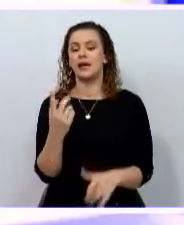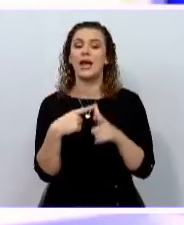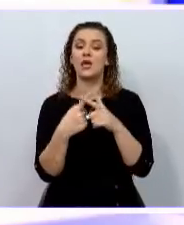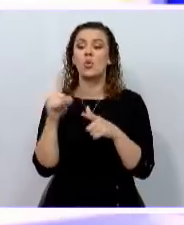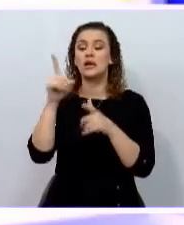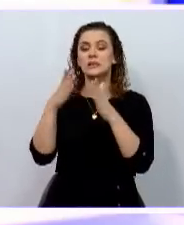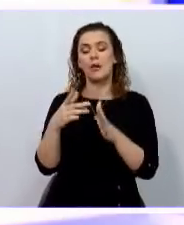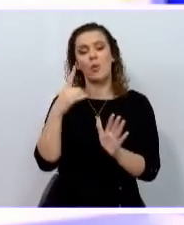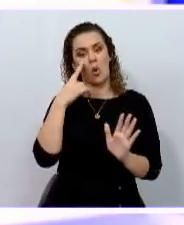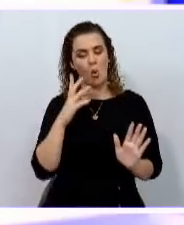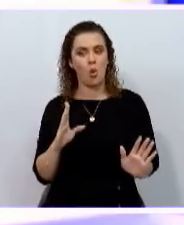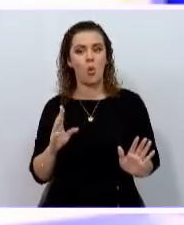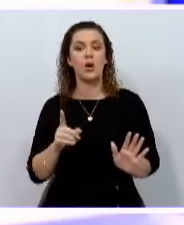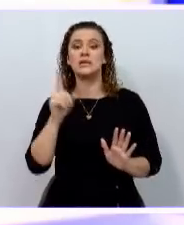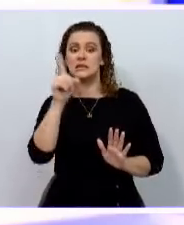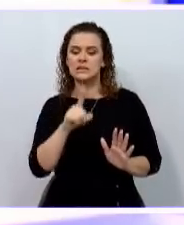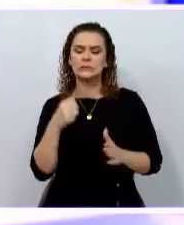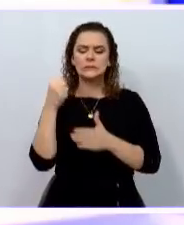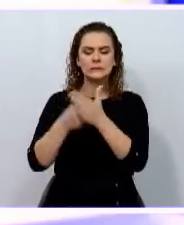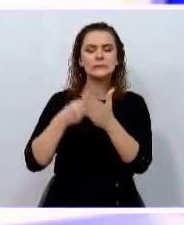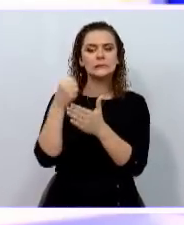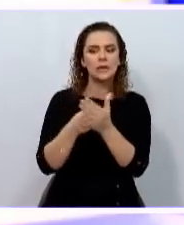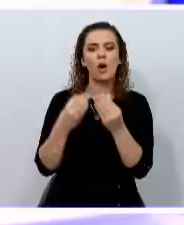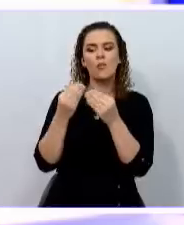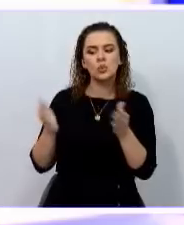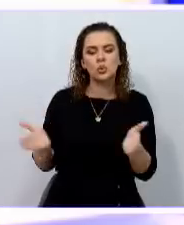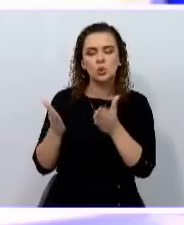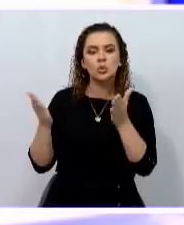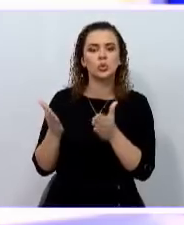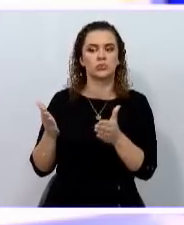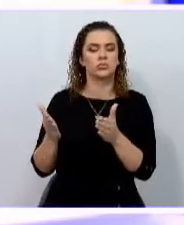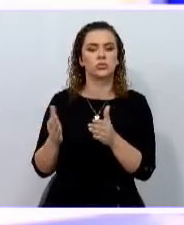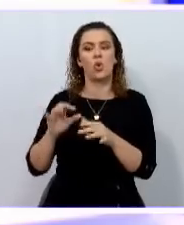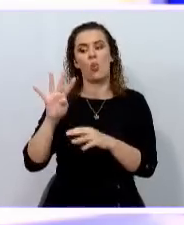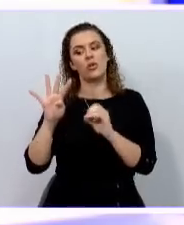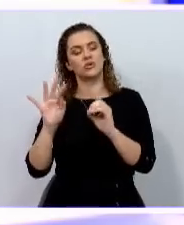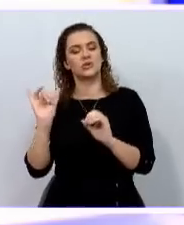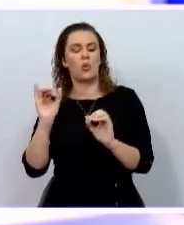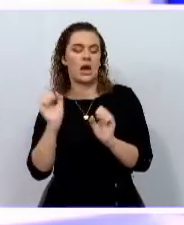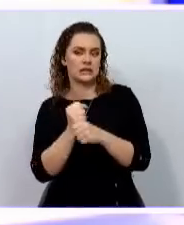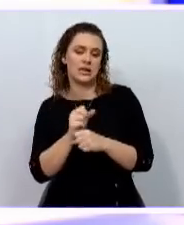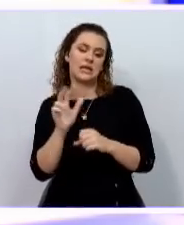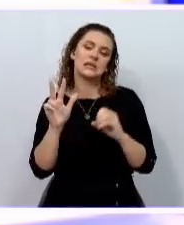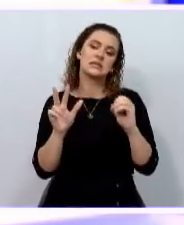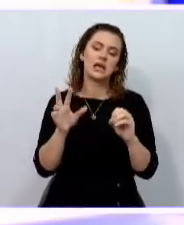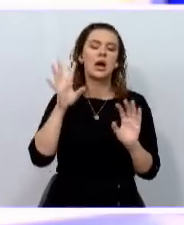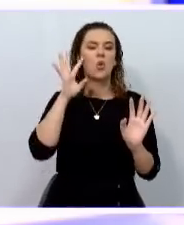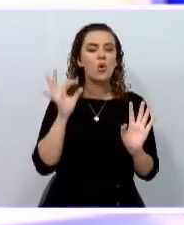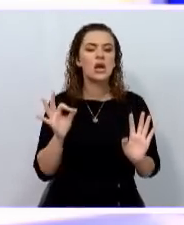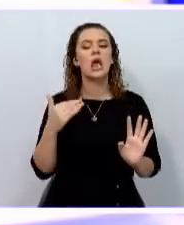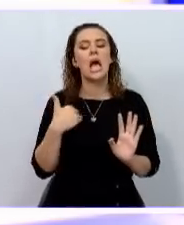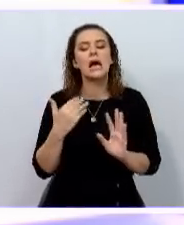sacrificio ojo el saprissista va a meter muchísimo va a meter muchísimo que si hubiera sido con un cuatro cero con el tres a cero creo que